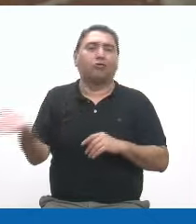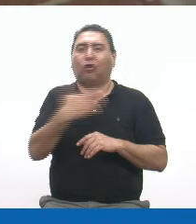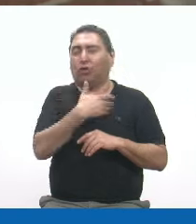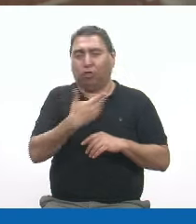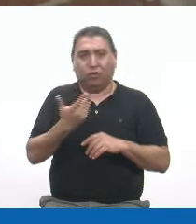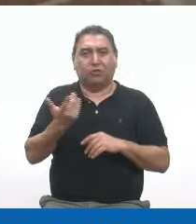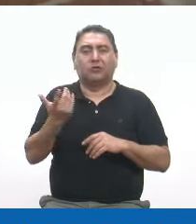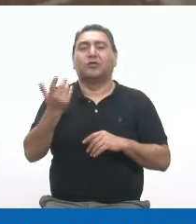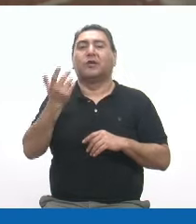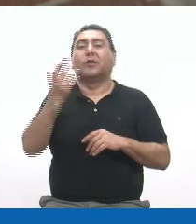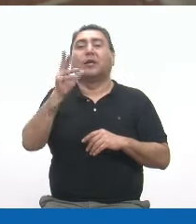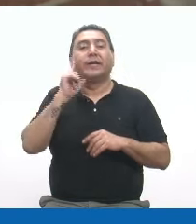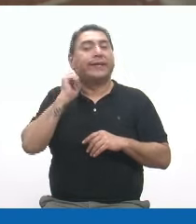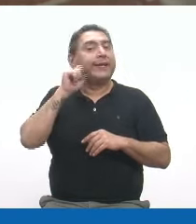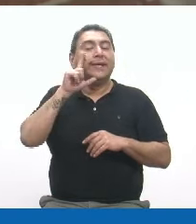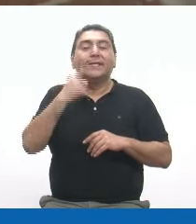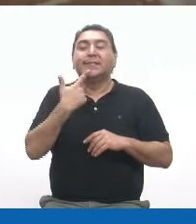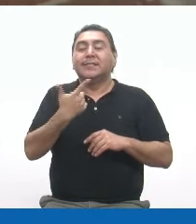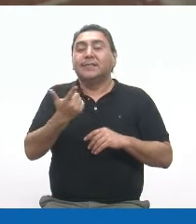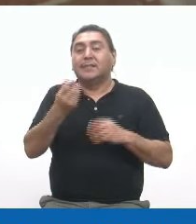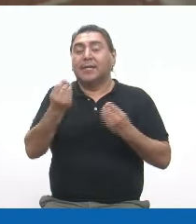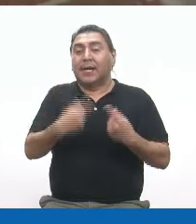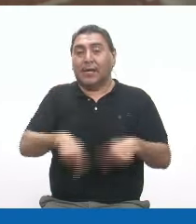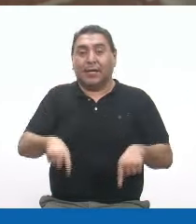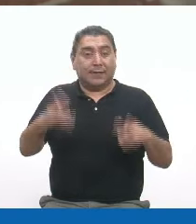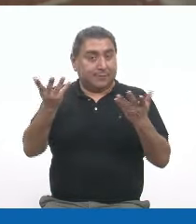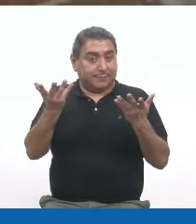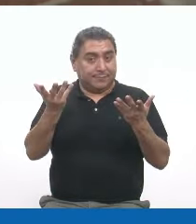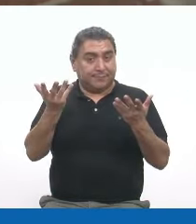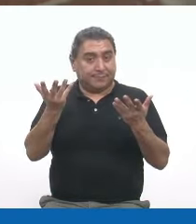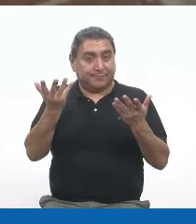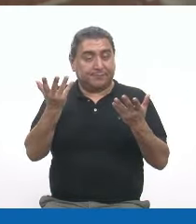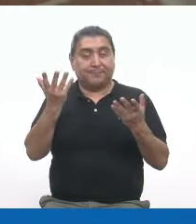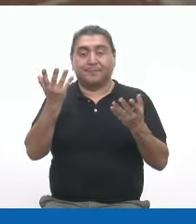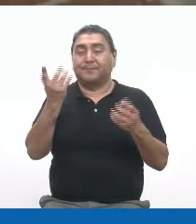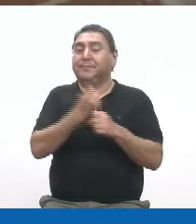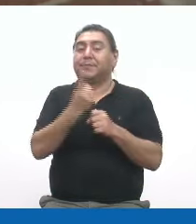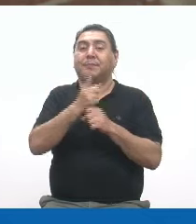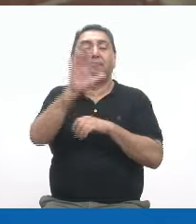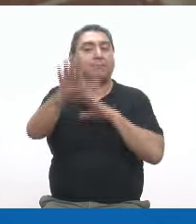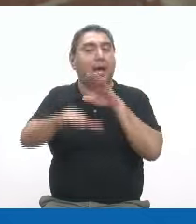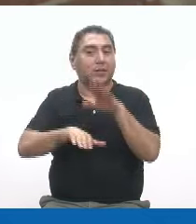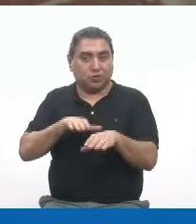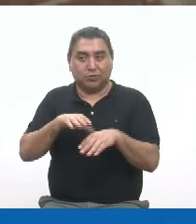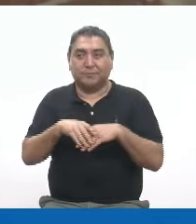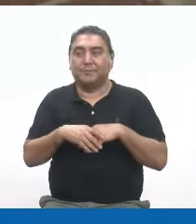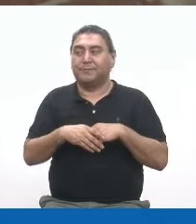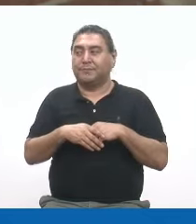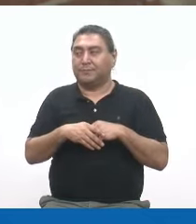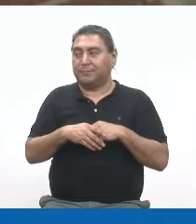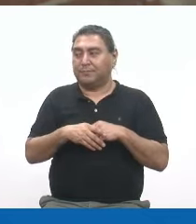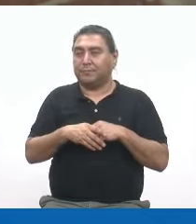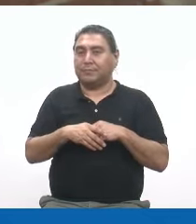Los RIGIs van a ser el primer paso. Y